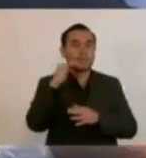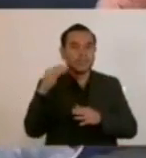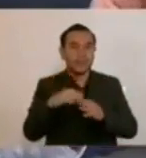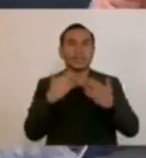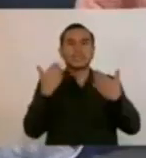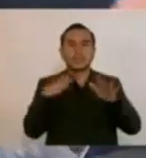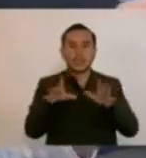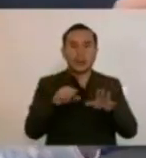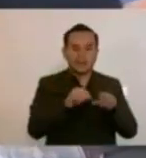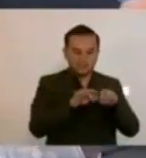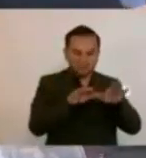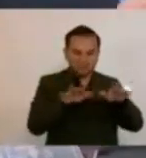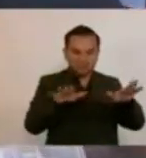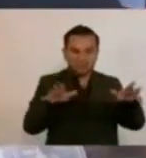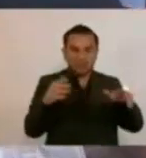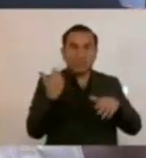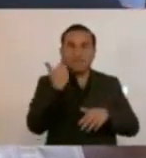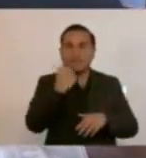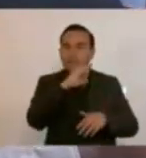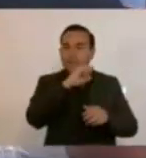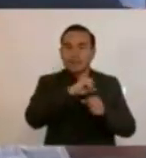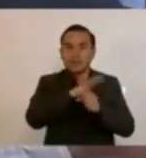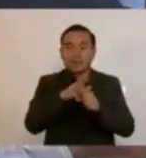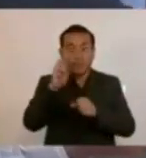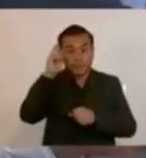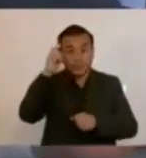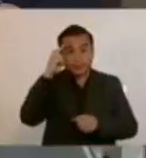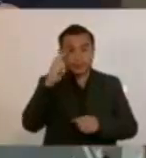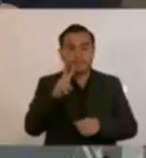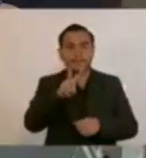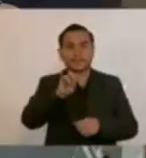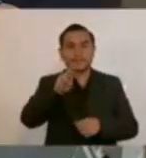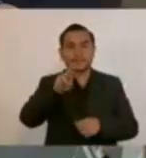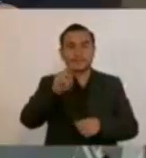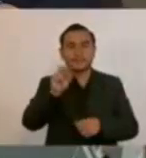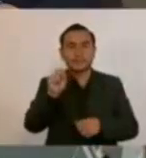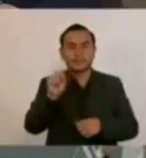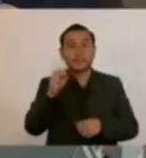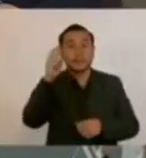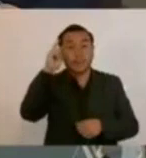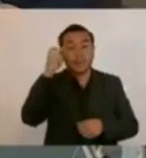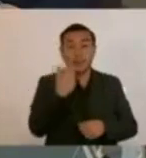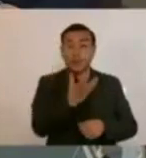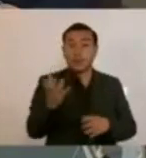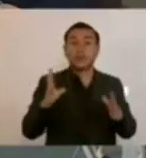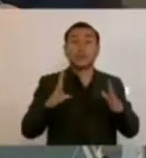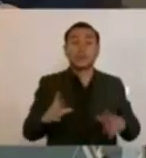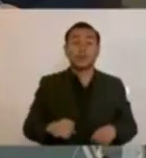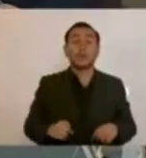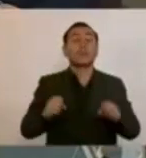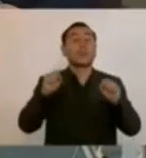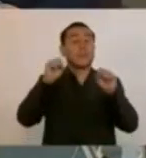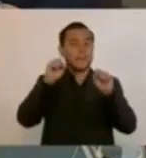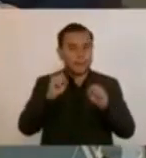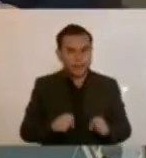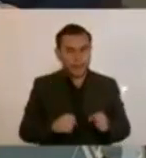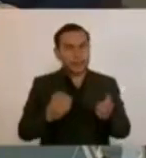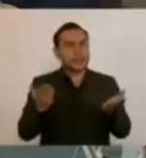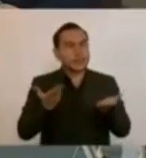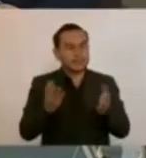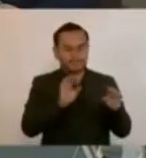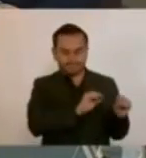y más que mensaje a la población, porque el virus sigue siendo el mismo, es un mensaje a los gobiernos para que precisamente tome